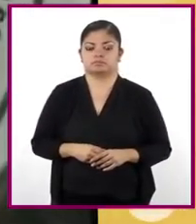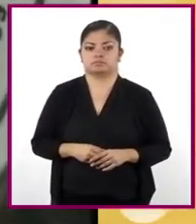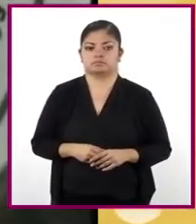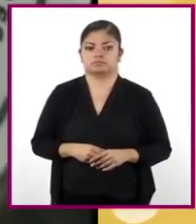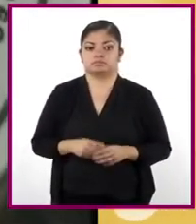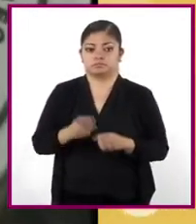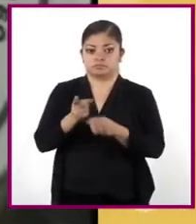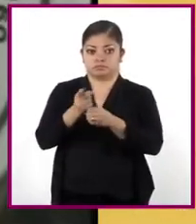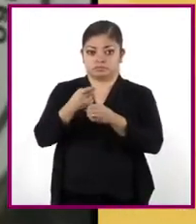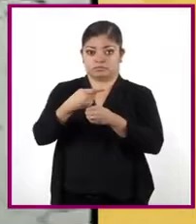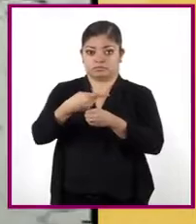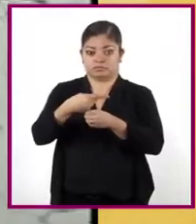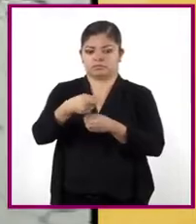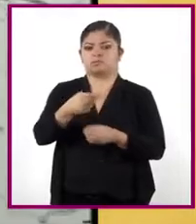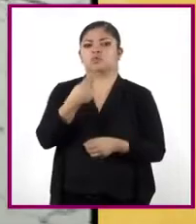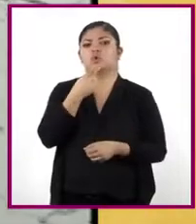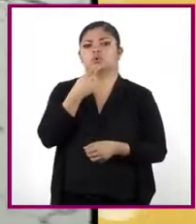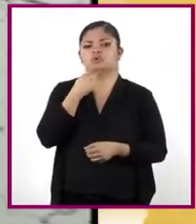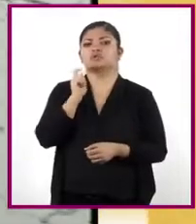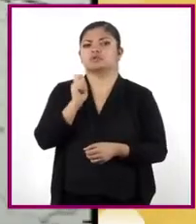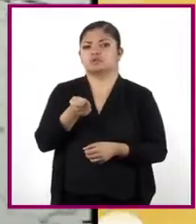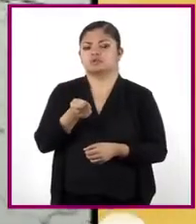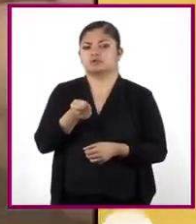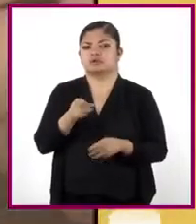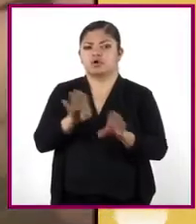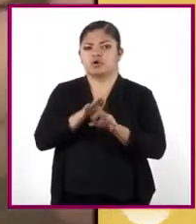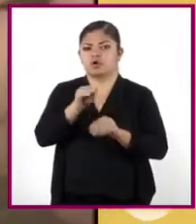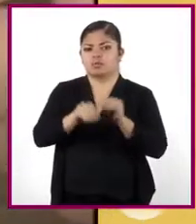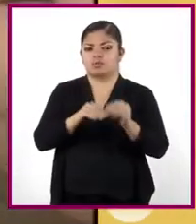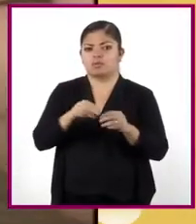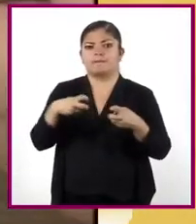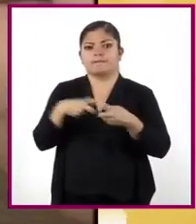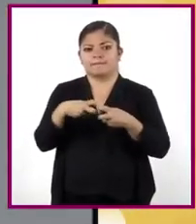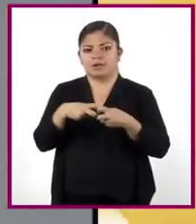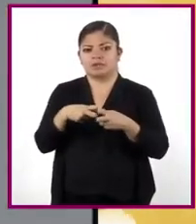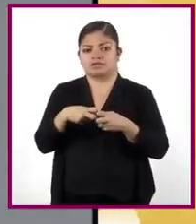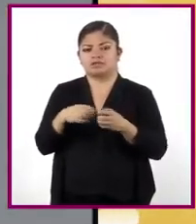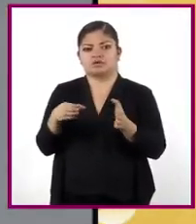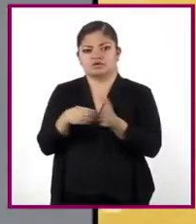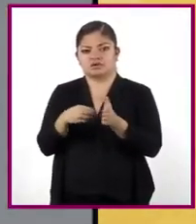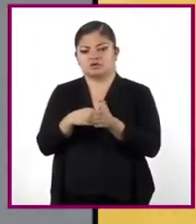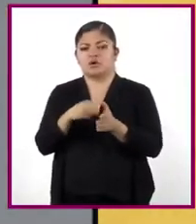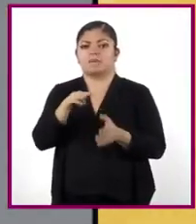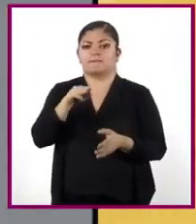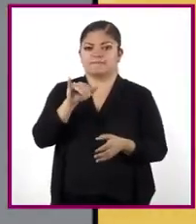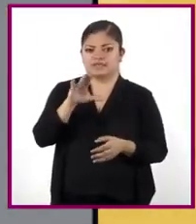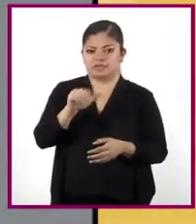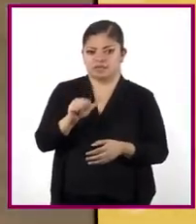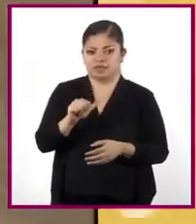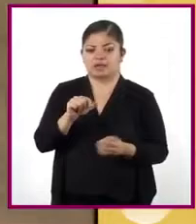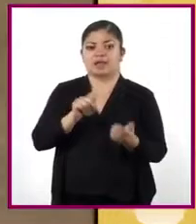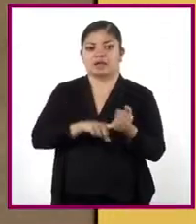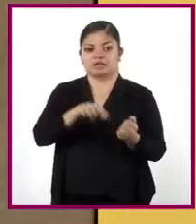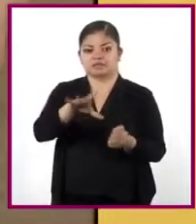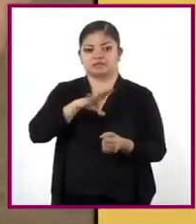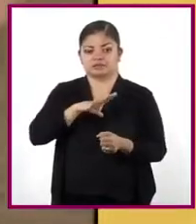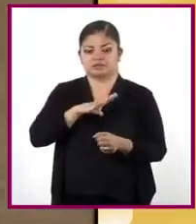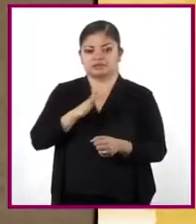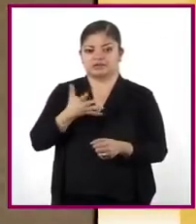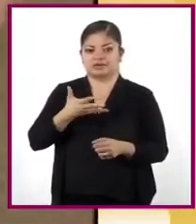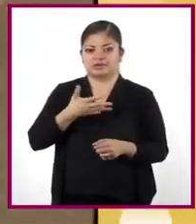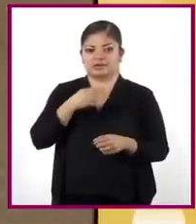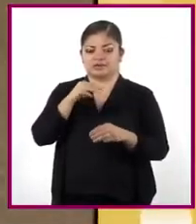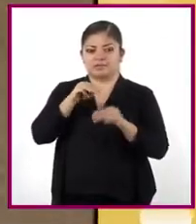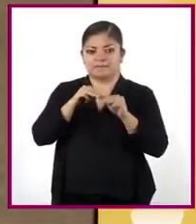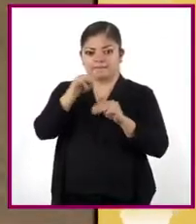Una brújula está hecha generalmente de plástico, cartón o mica y cuenta con indicaciones de las direcciones